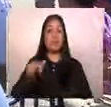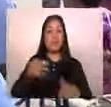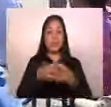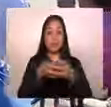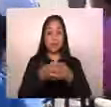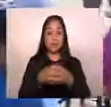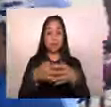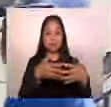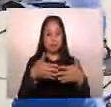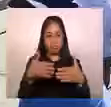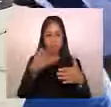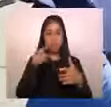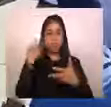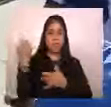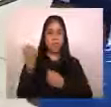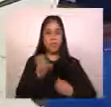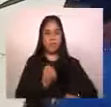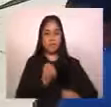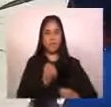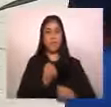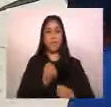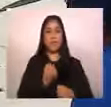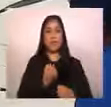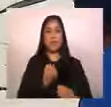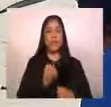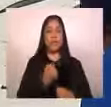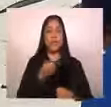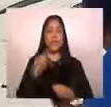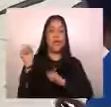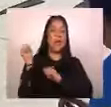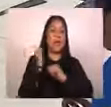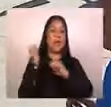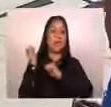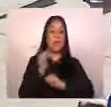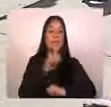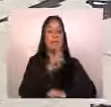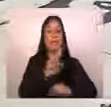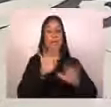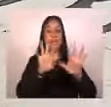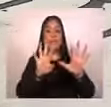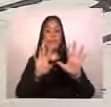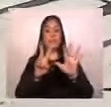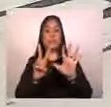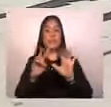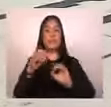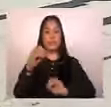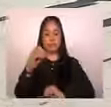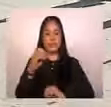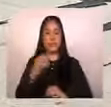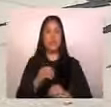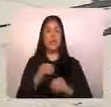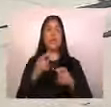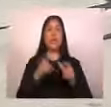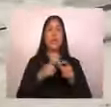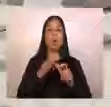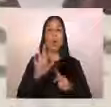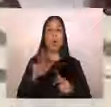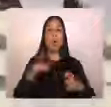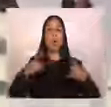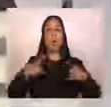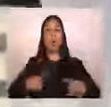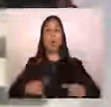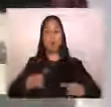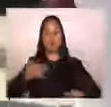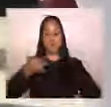Banda de Guerra, fundada en abril de 1970, con su